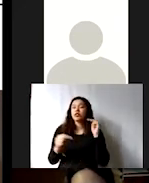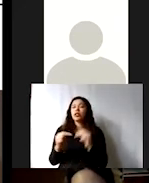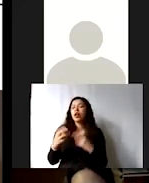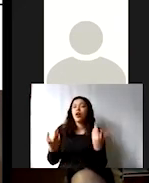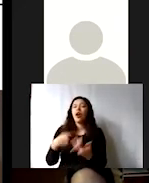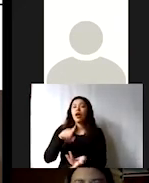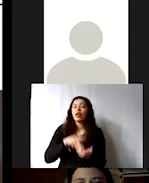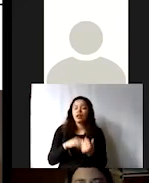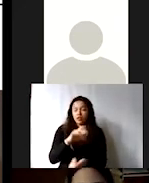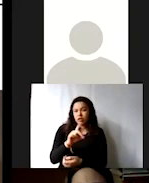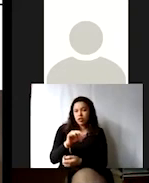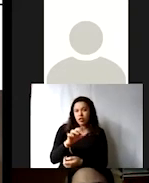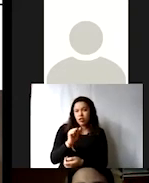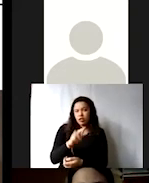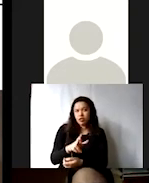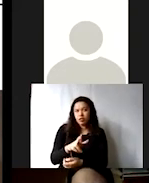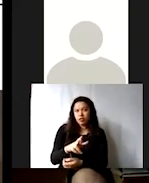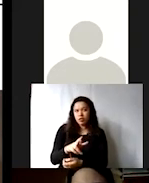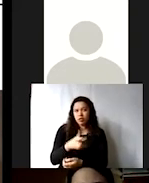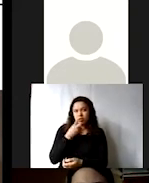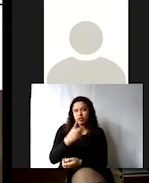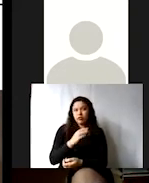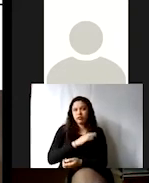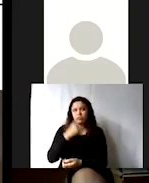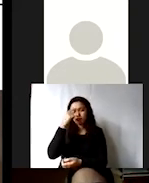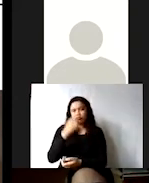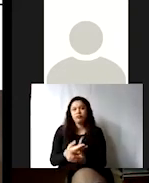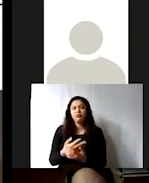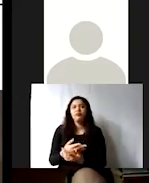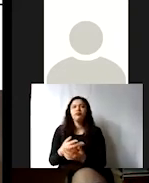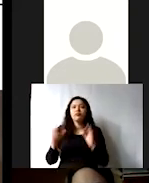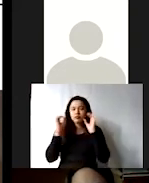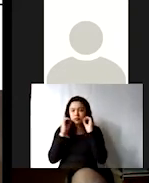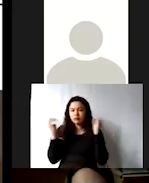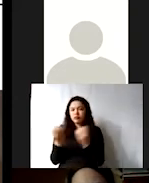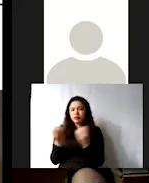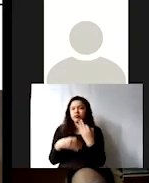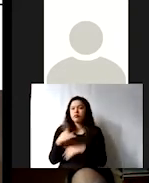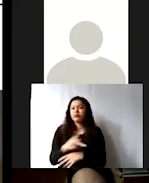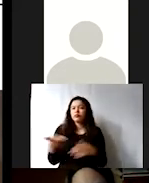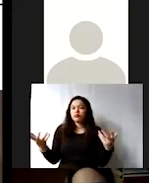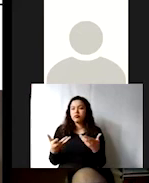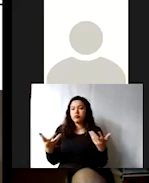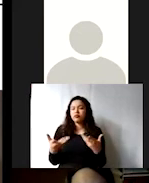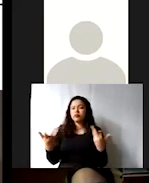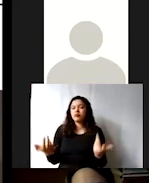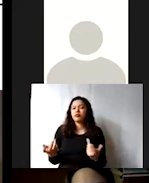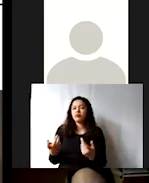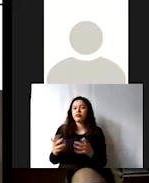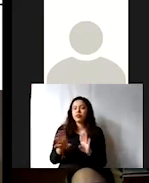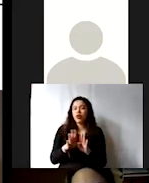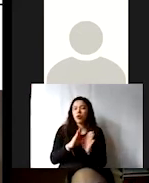adentro podemos decir que es el que esperaríamos que si todas las organizaciones hicieran lo mismo, se movería la aguja?